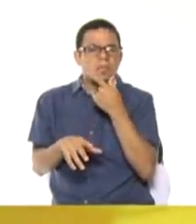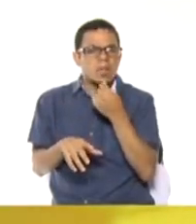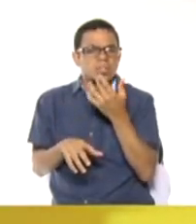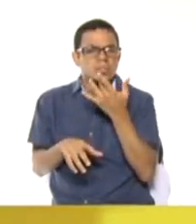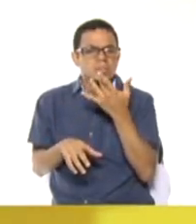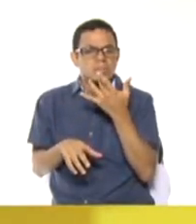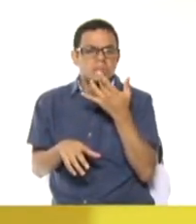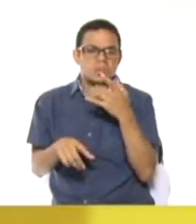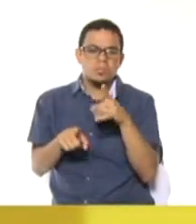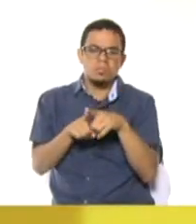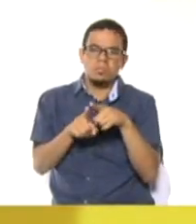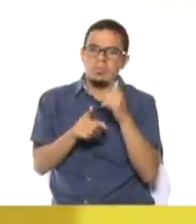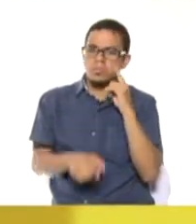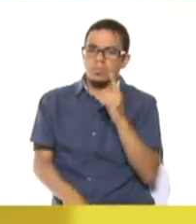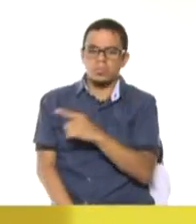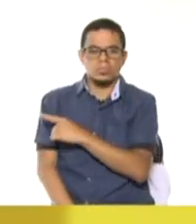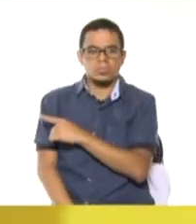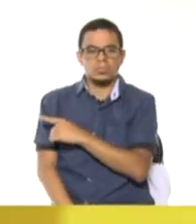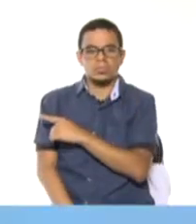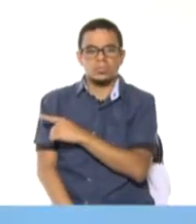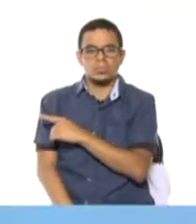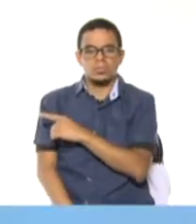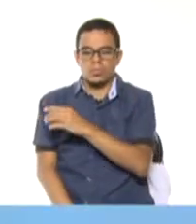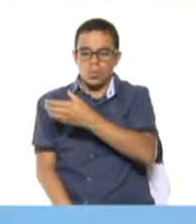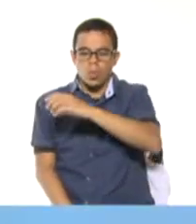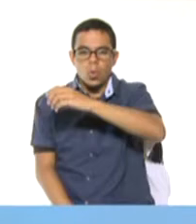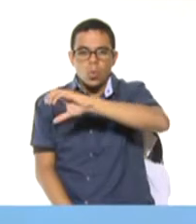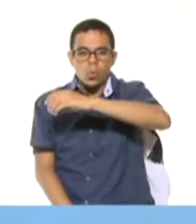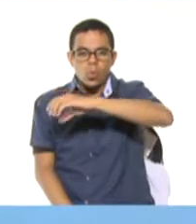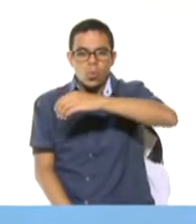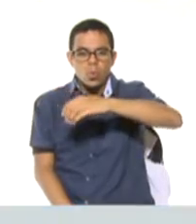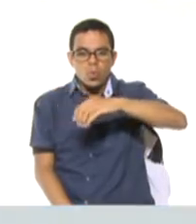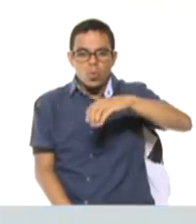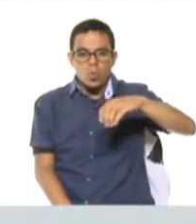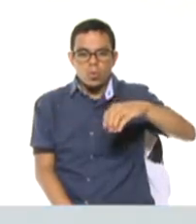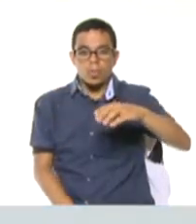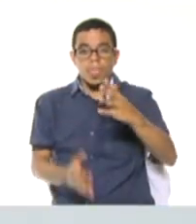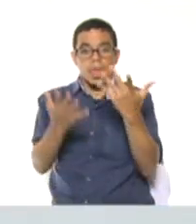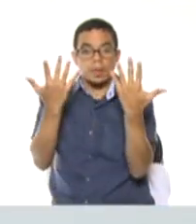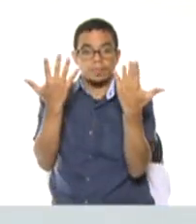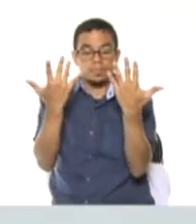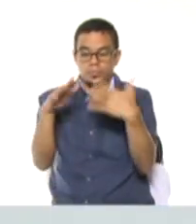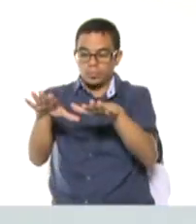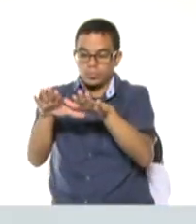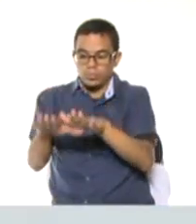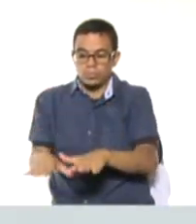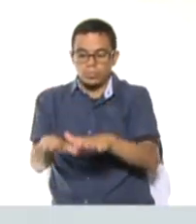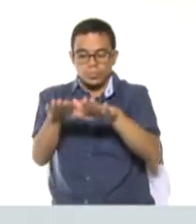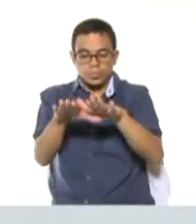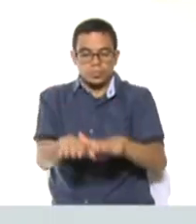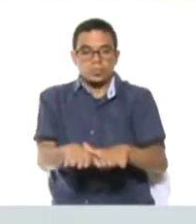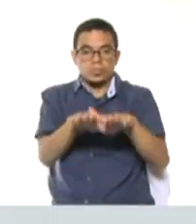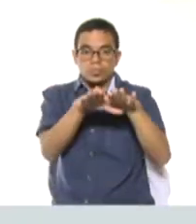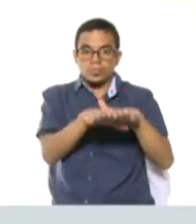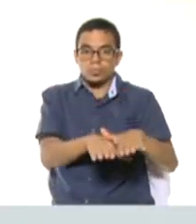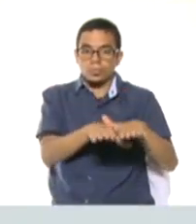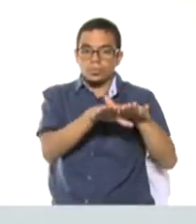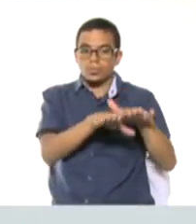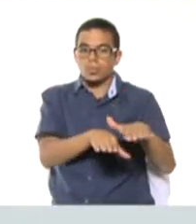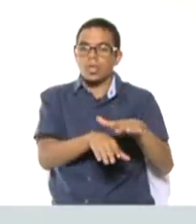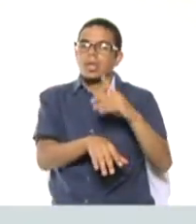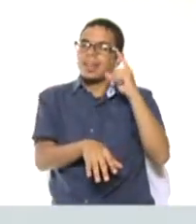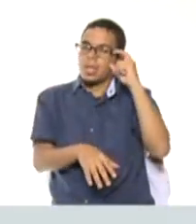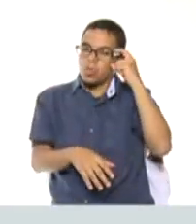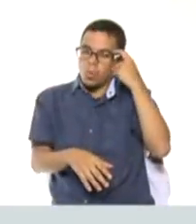cómoda en este caso la tapa, que puedan aplanar con sus manos. Recuerden que ellos van a